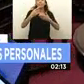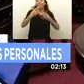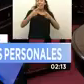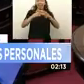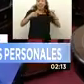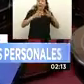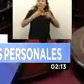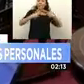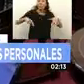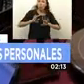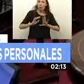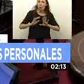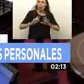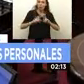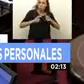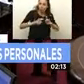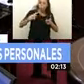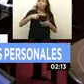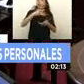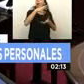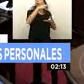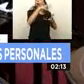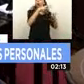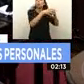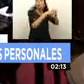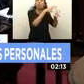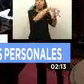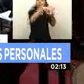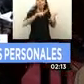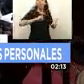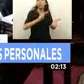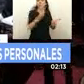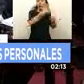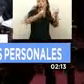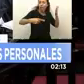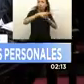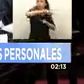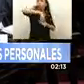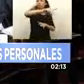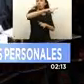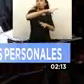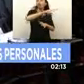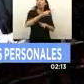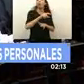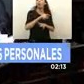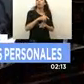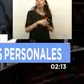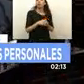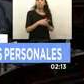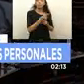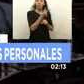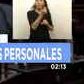externos las clases empresariales o las clases finalmente terminan fugando